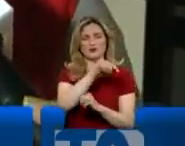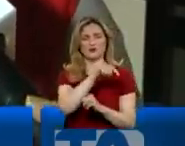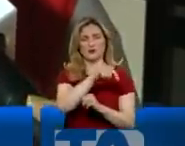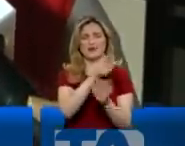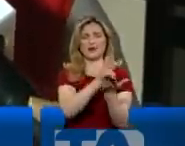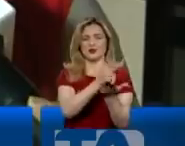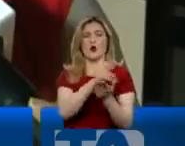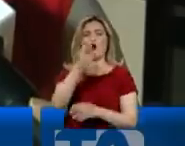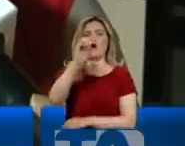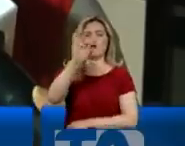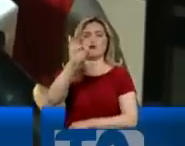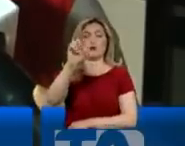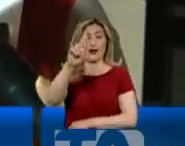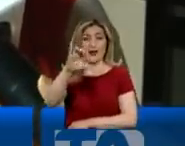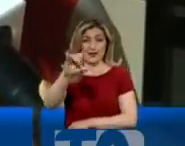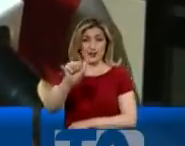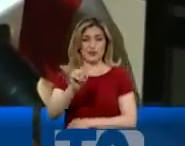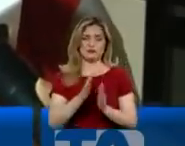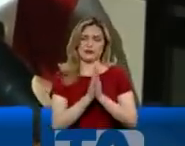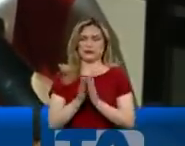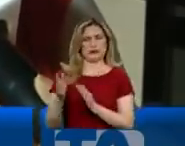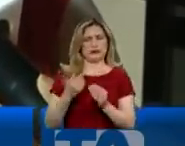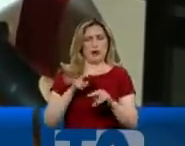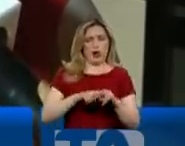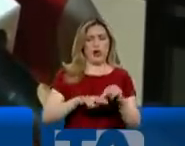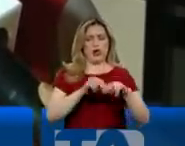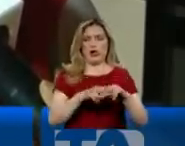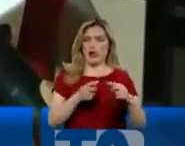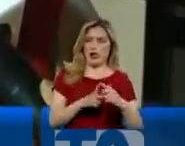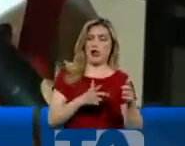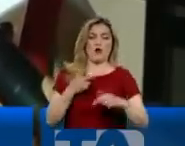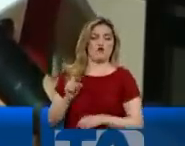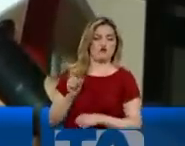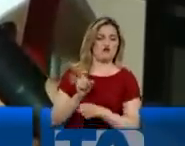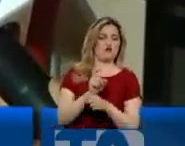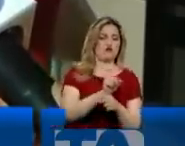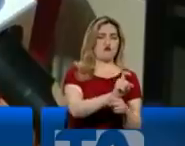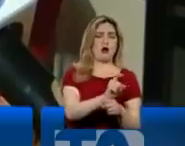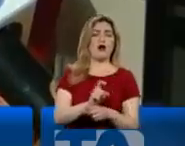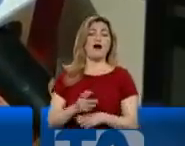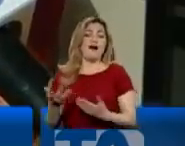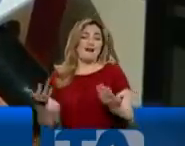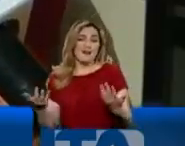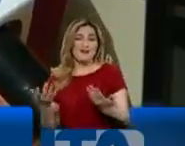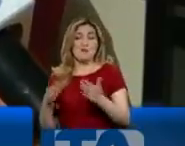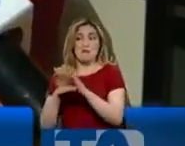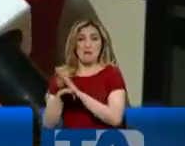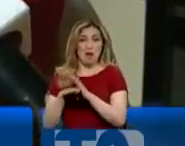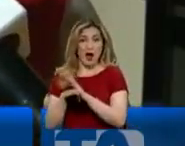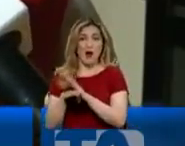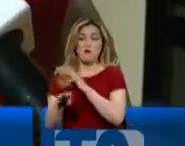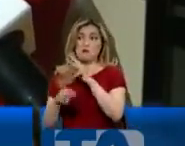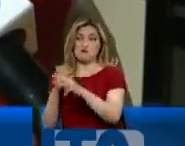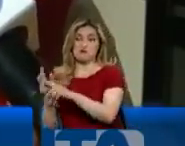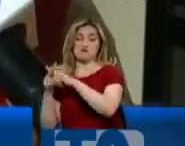la banca multilateral ya nos aprobó los fondos para poder arrancar los estudios de ingeniería y de esa forma en